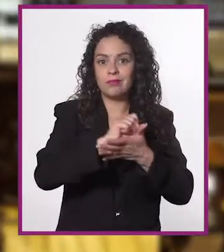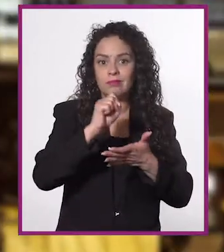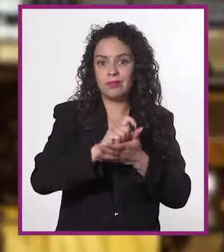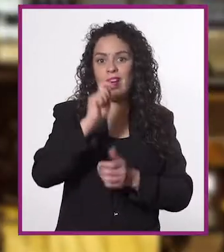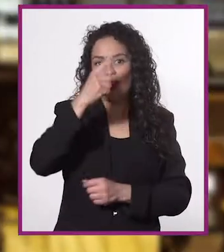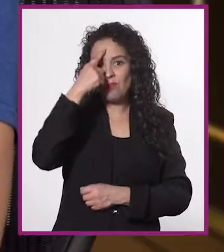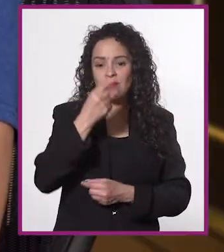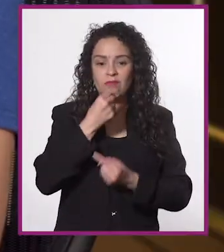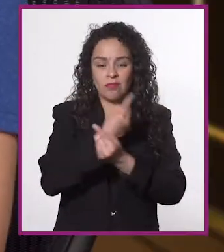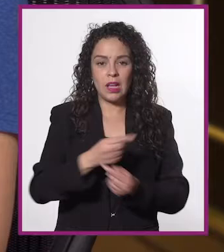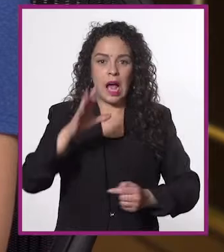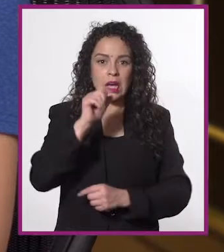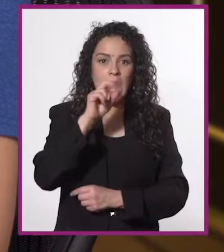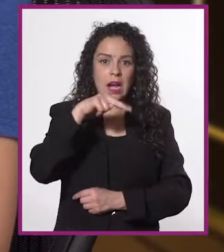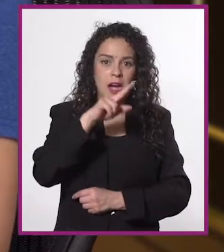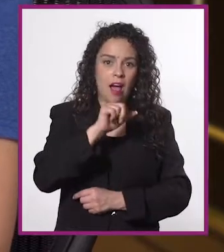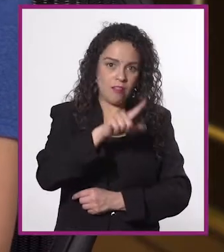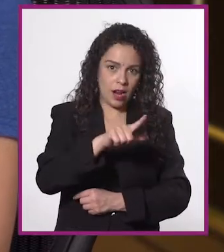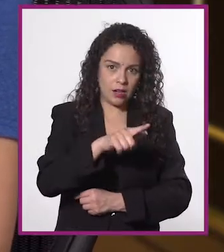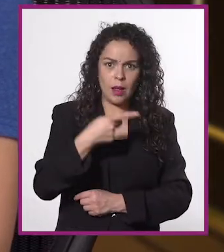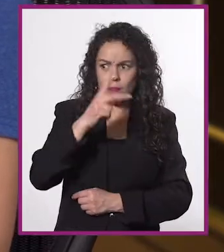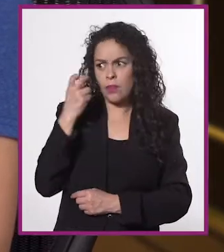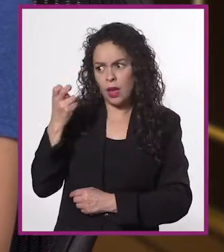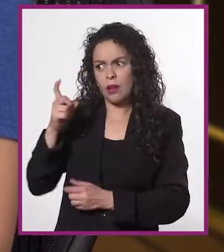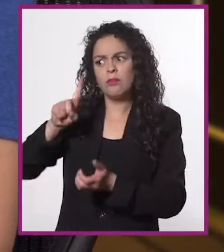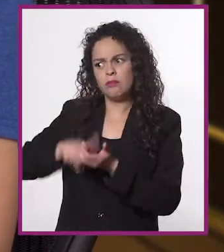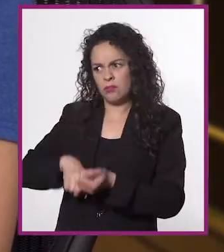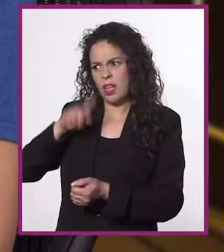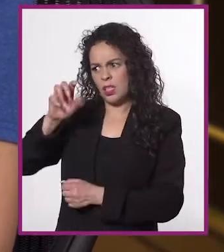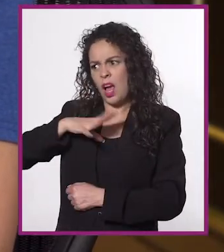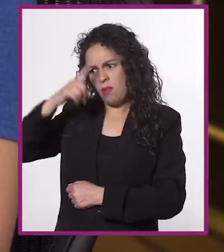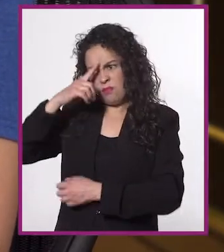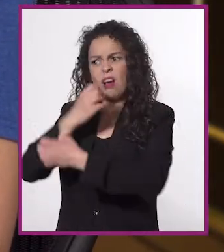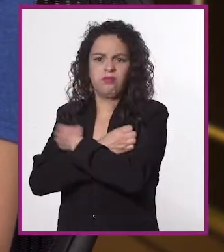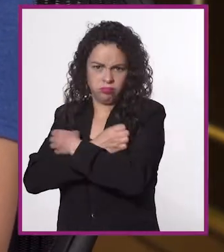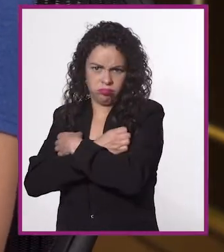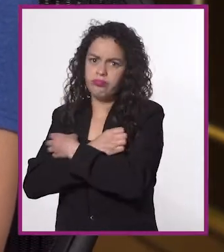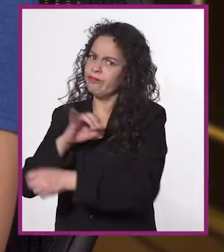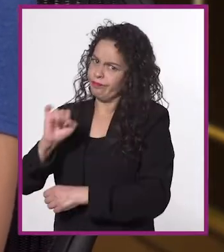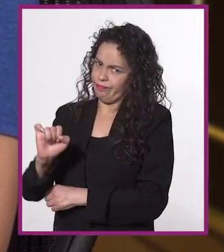niños. Eso no le quita que puede tener un espíritu educativo.